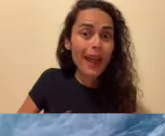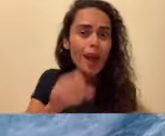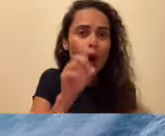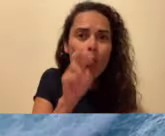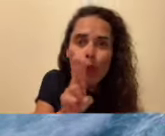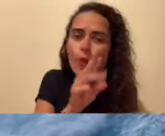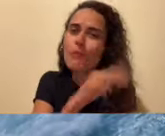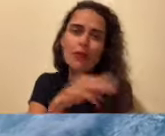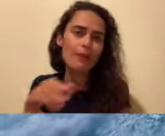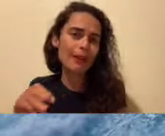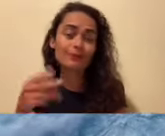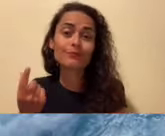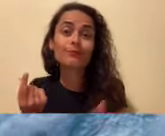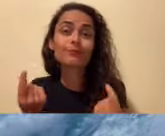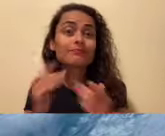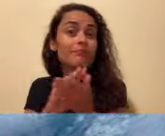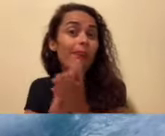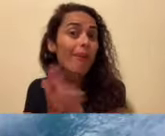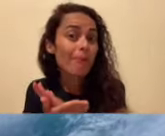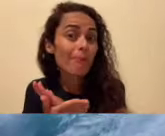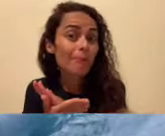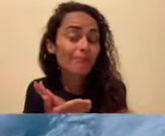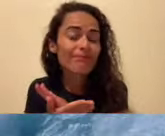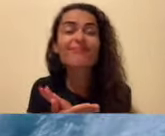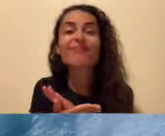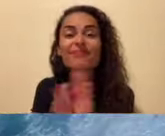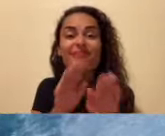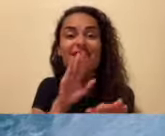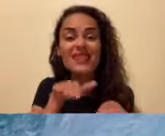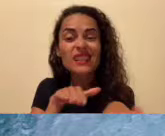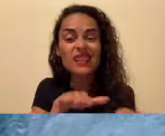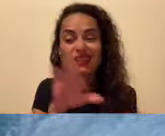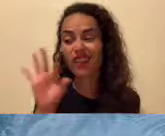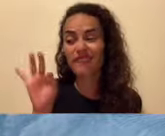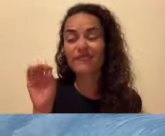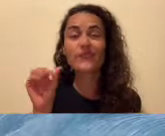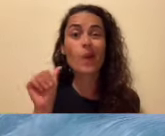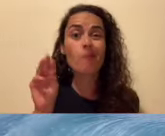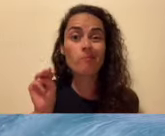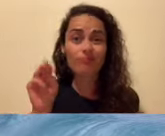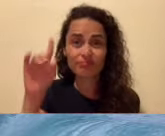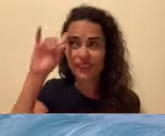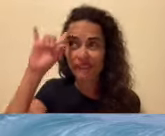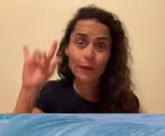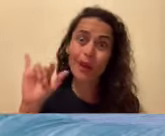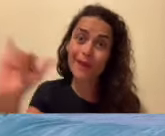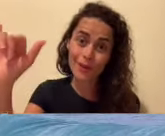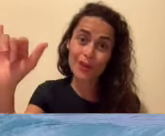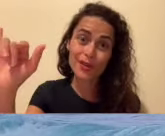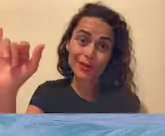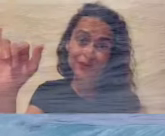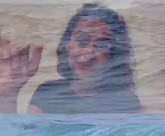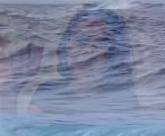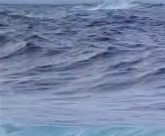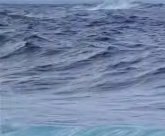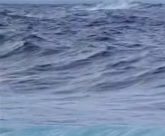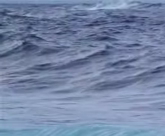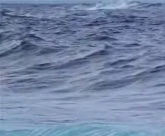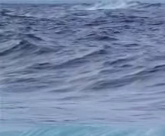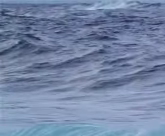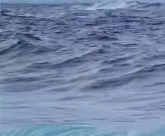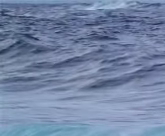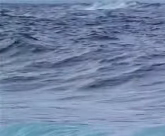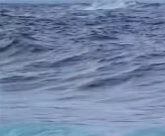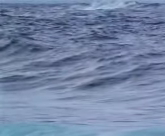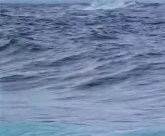le confiese su amor antes de que pasen 5 lunas llenas. De lo contrario, ella no podrá vivir como